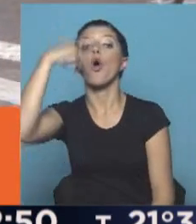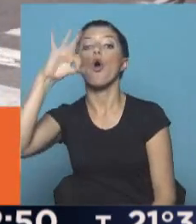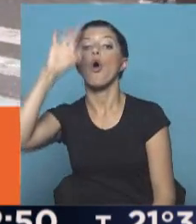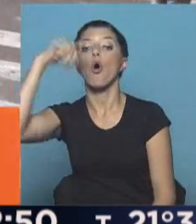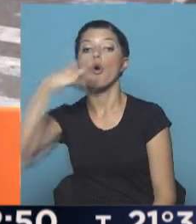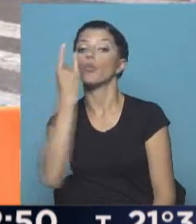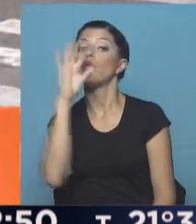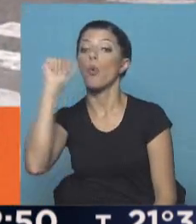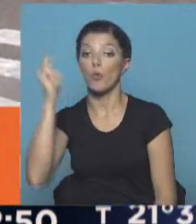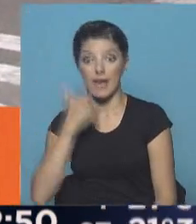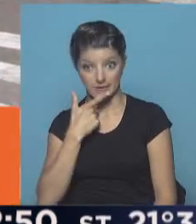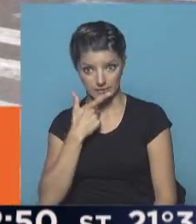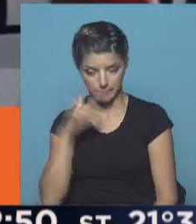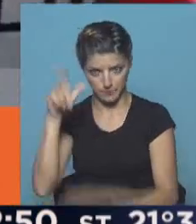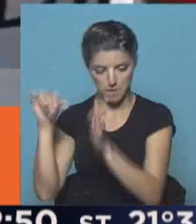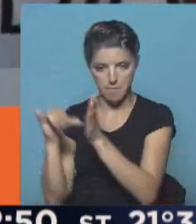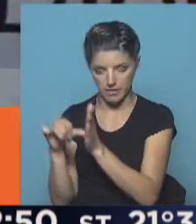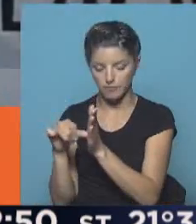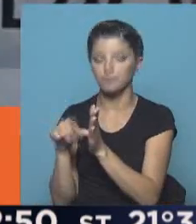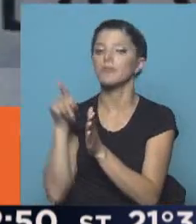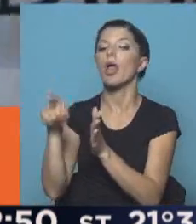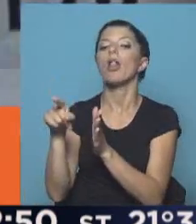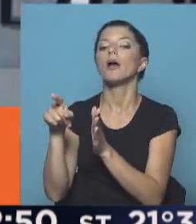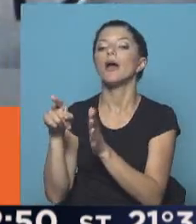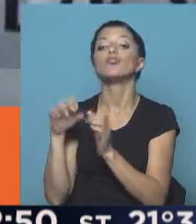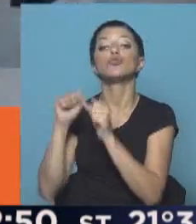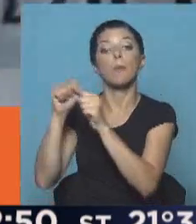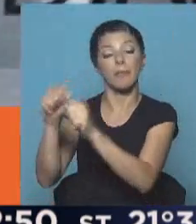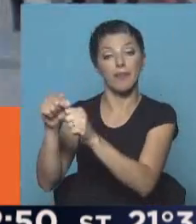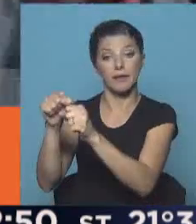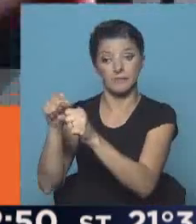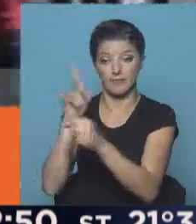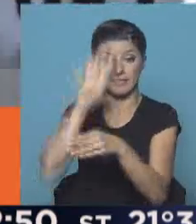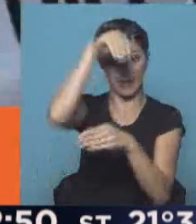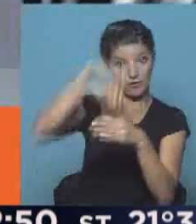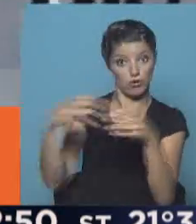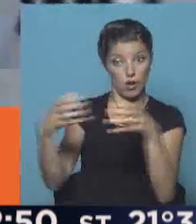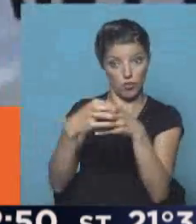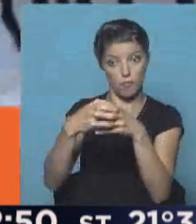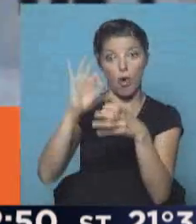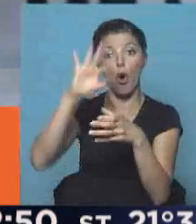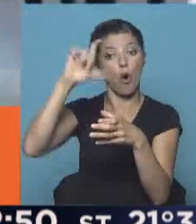Se procedió a la suspensión de Honduras del organismo y